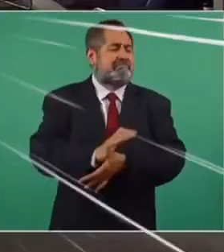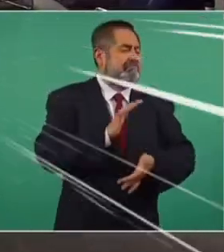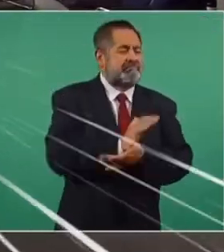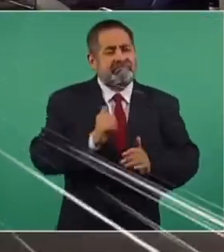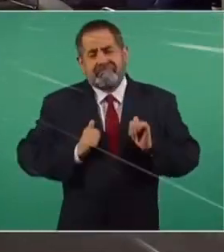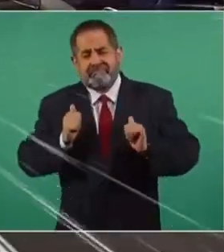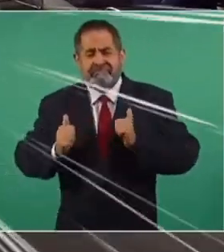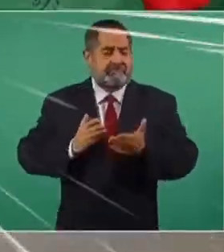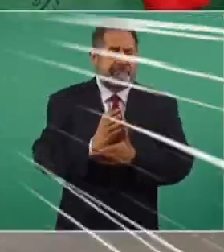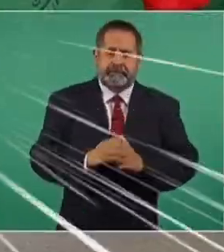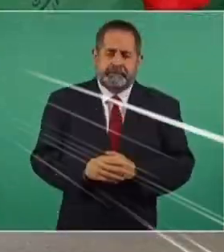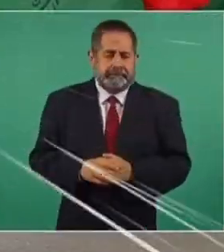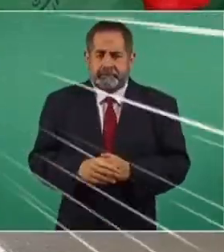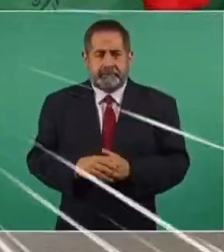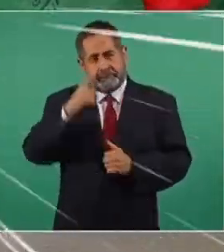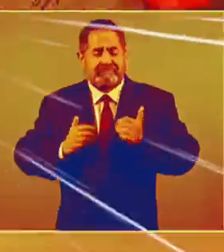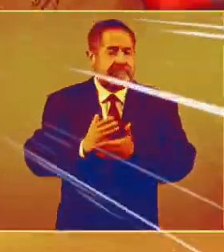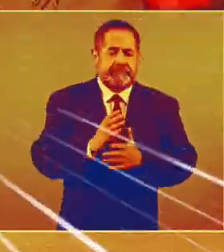todo,